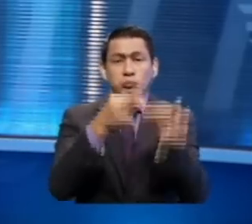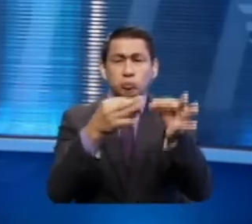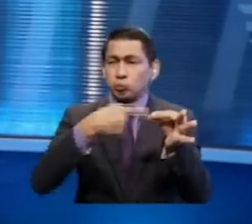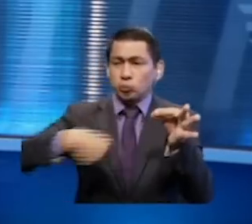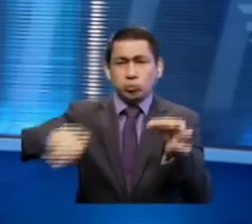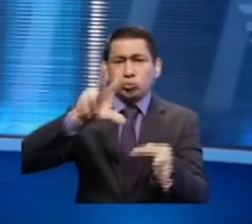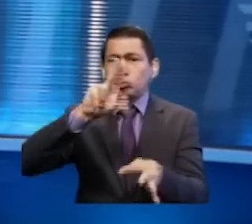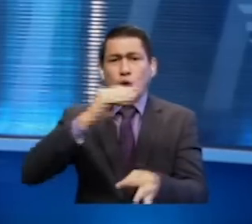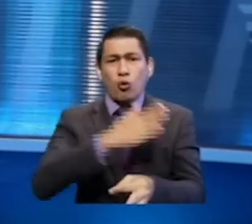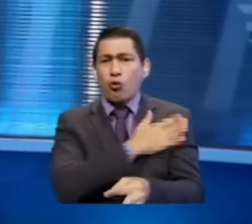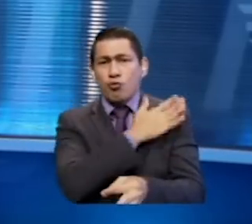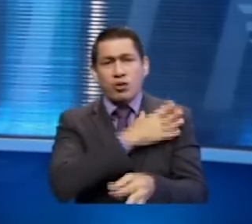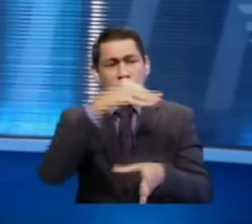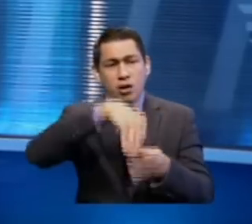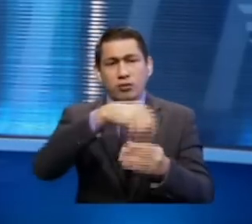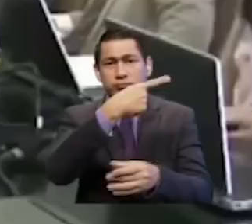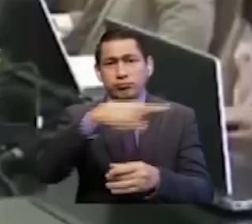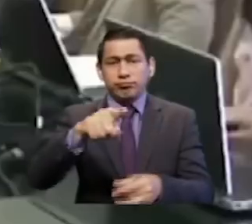postulantes.